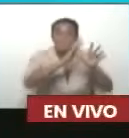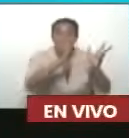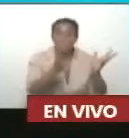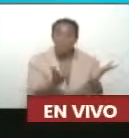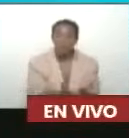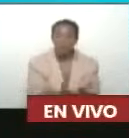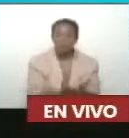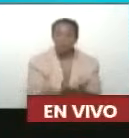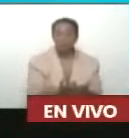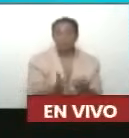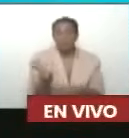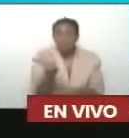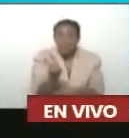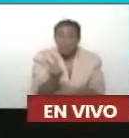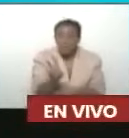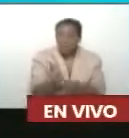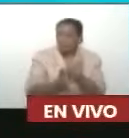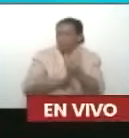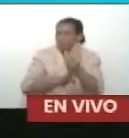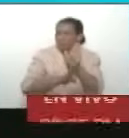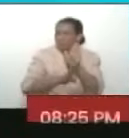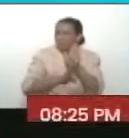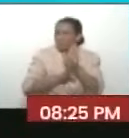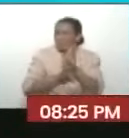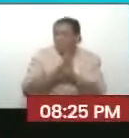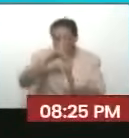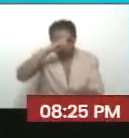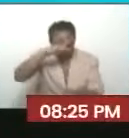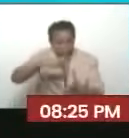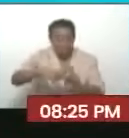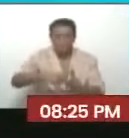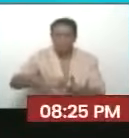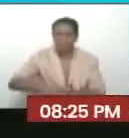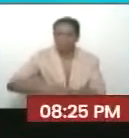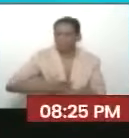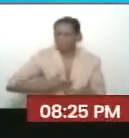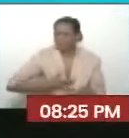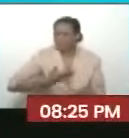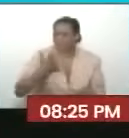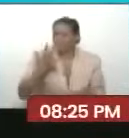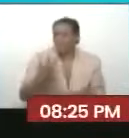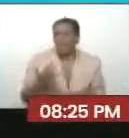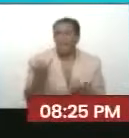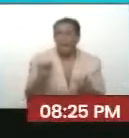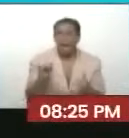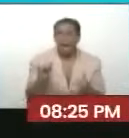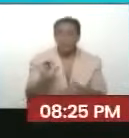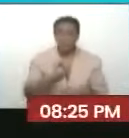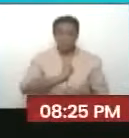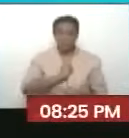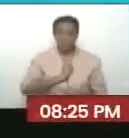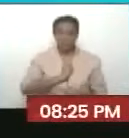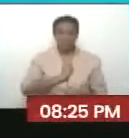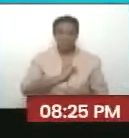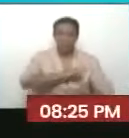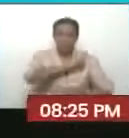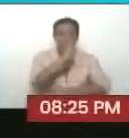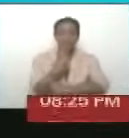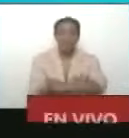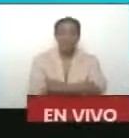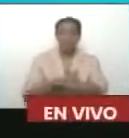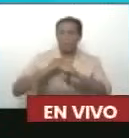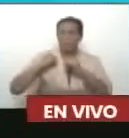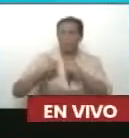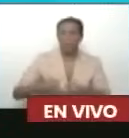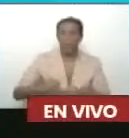época, Venezuela ha llegado a lo afirmativo venezolano. Hoy tenemos una identidad poderosa.